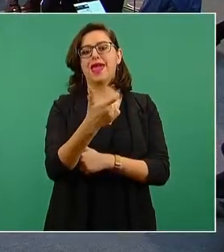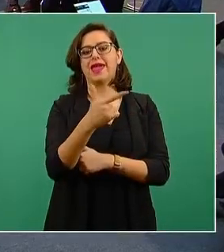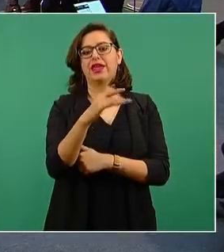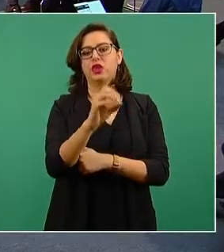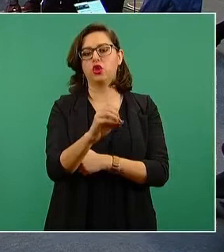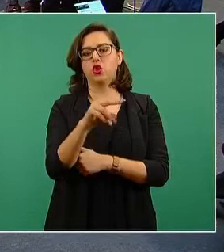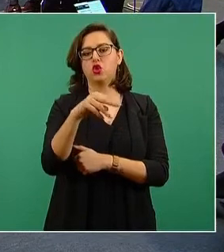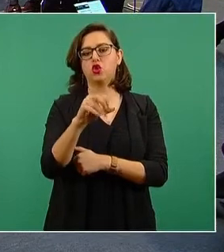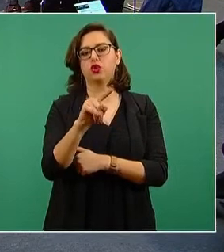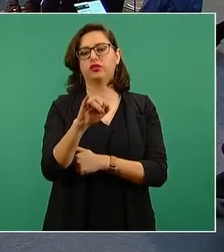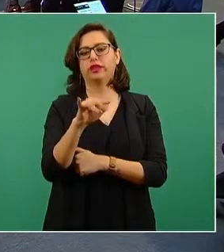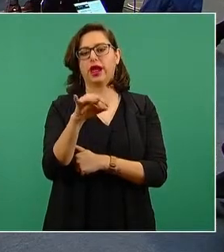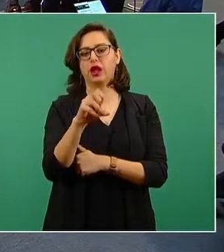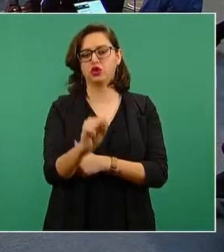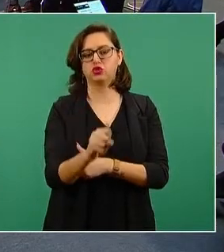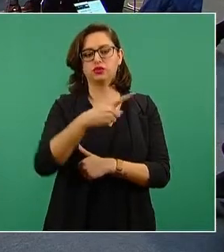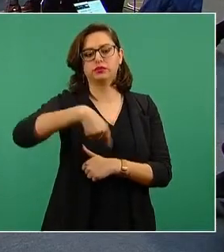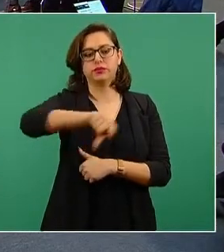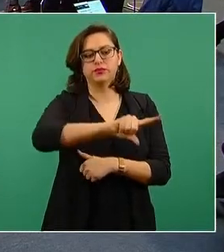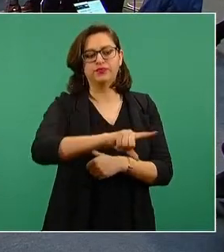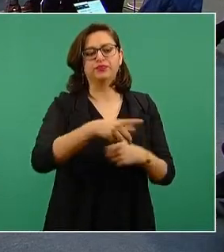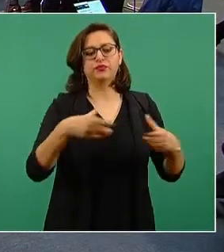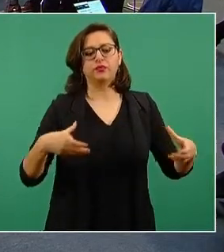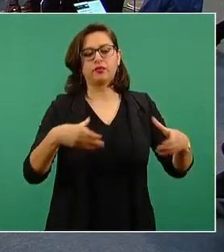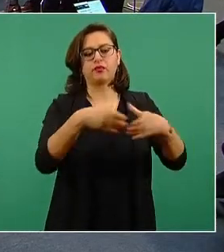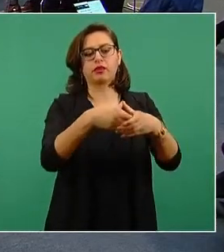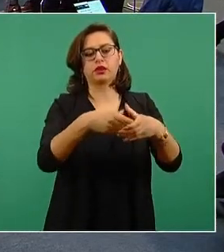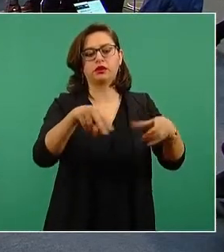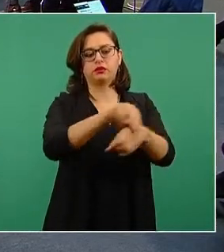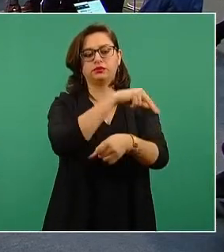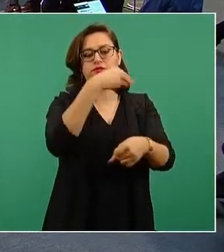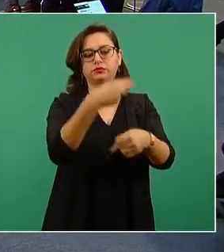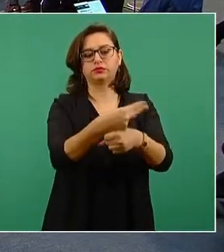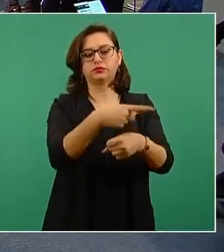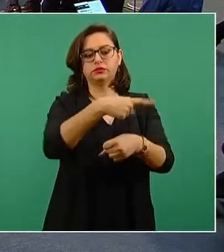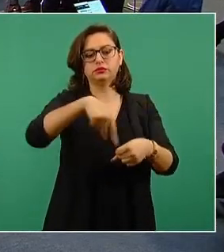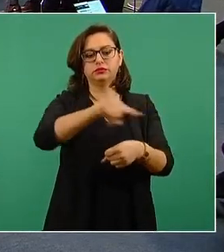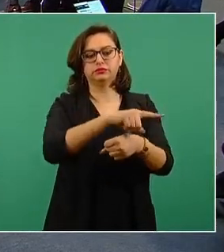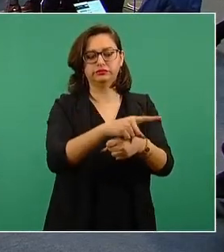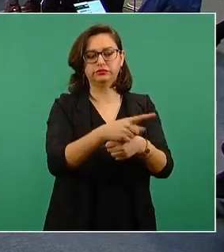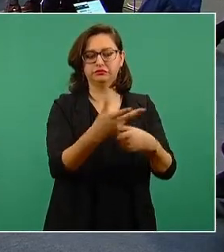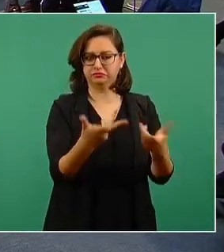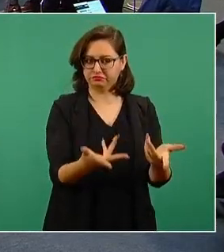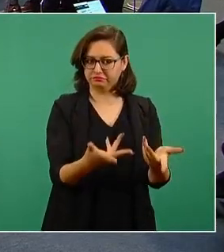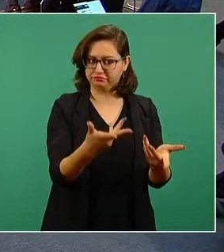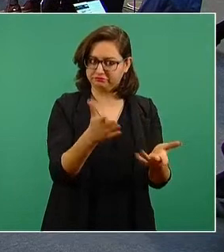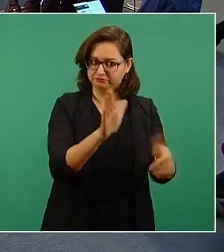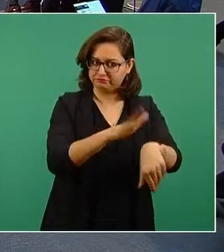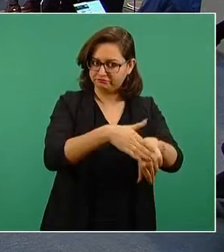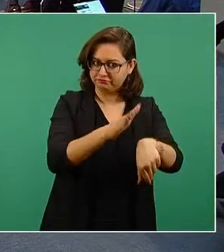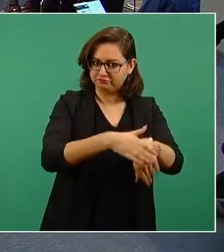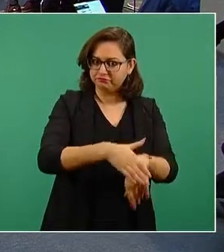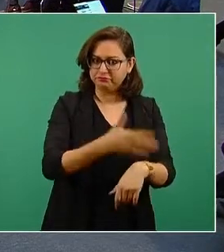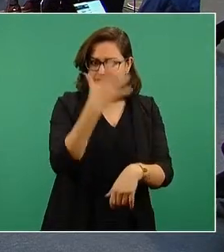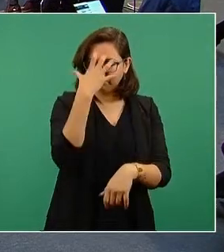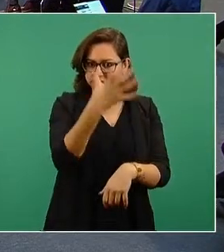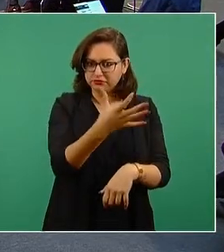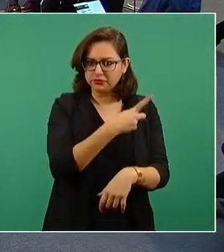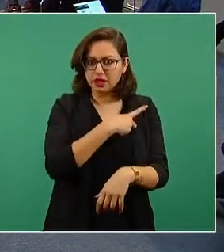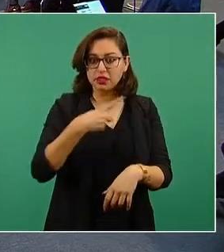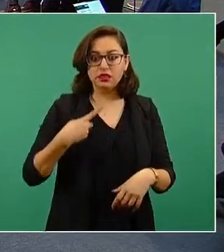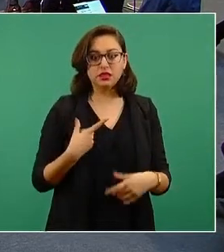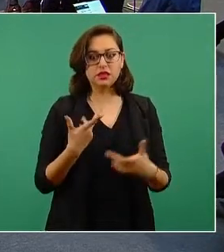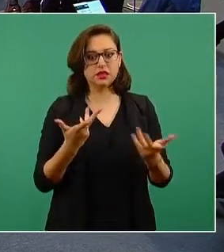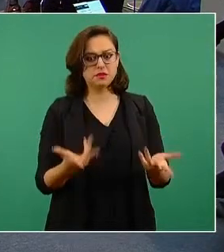Y usted ya hablaba en aquel entonces de que, bueno, pues estos notarios se prestaban también pues para hacer todas estas